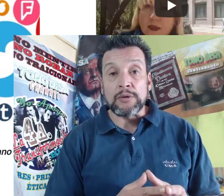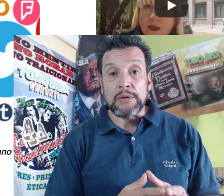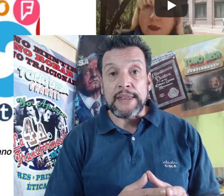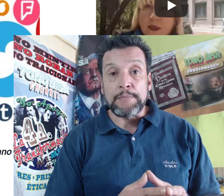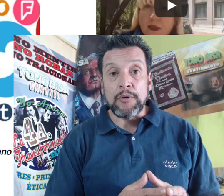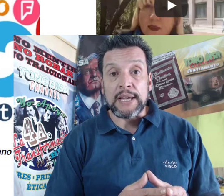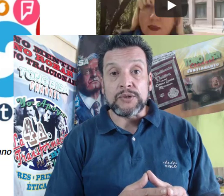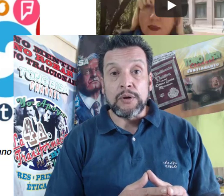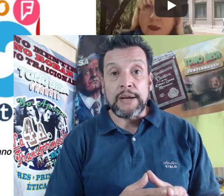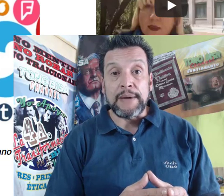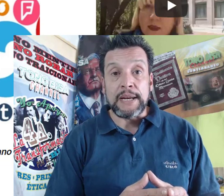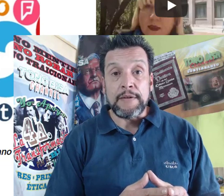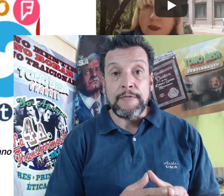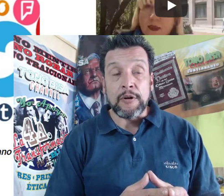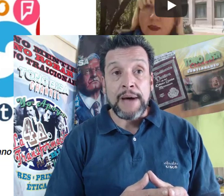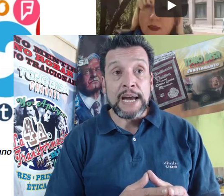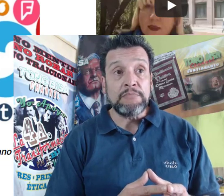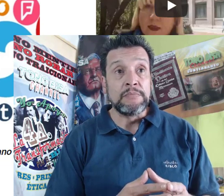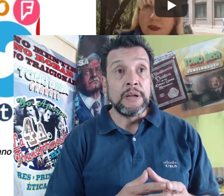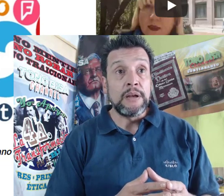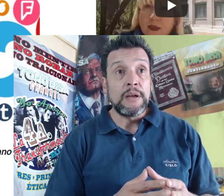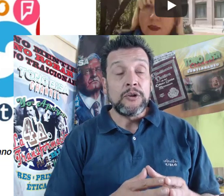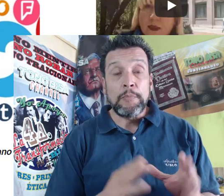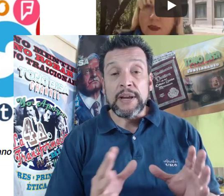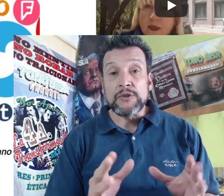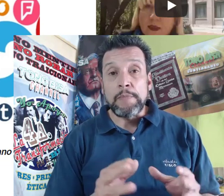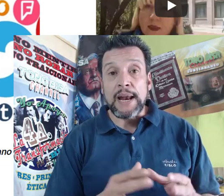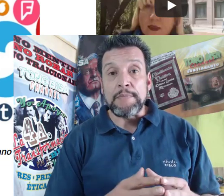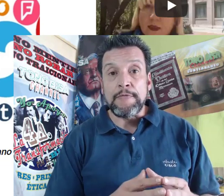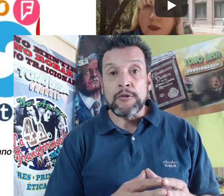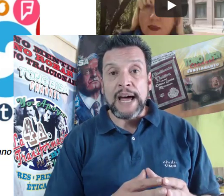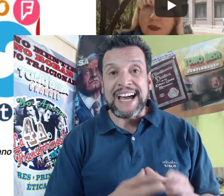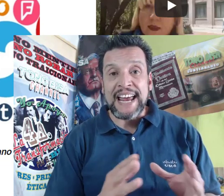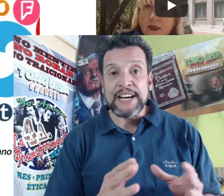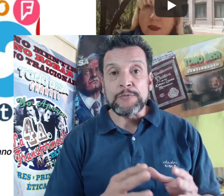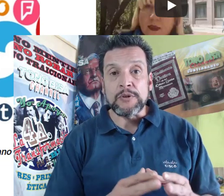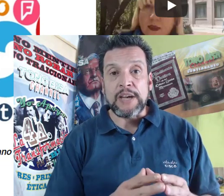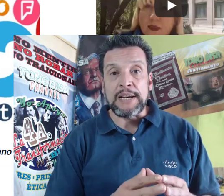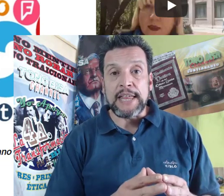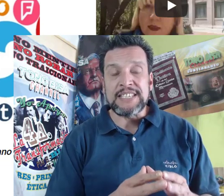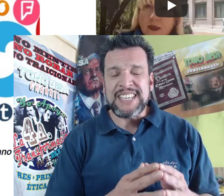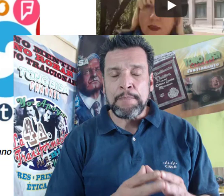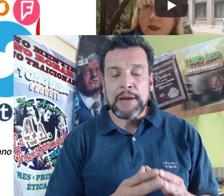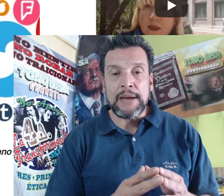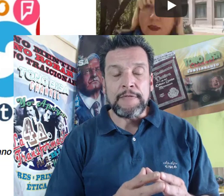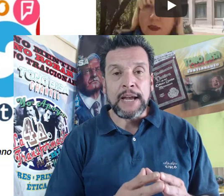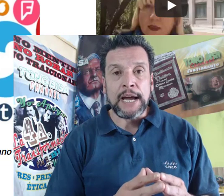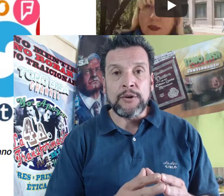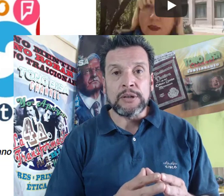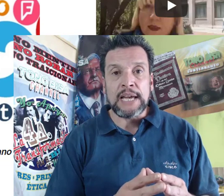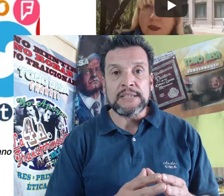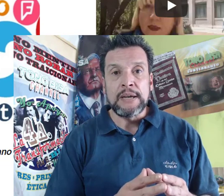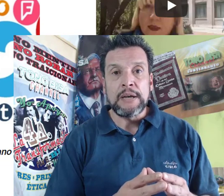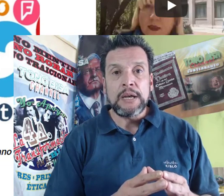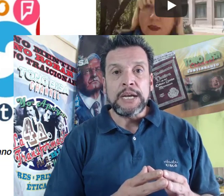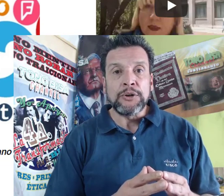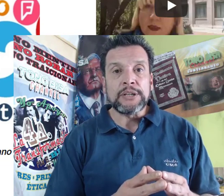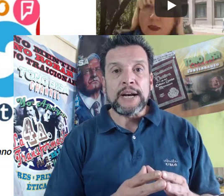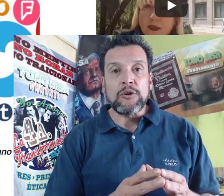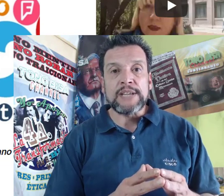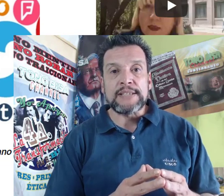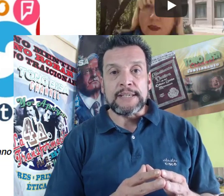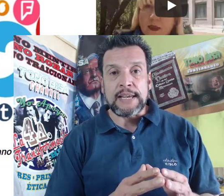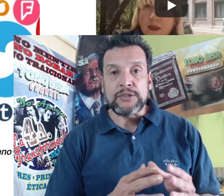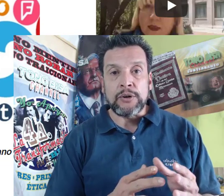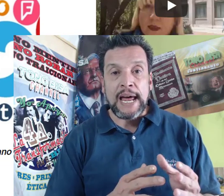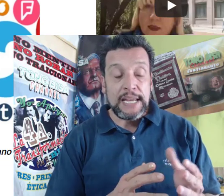maravillosa oportunidad por eso de venir a informar. Yo por eso, para mí fue una gran responsabilidad siempre verificar notas y no